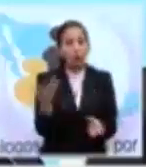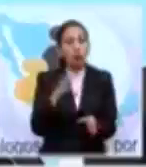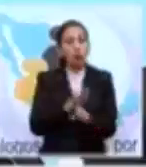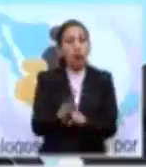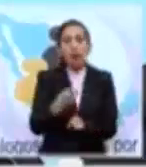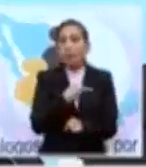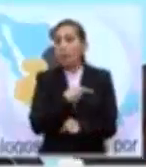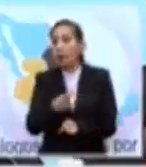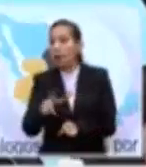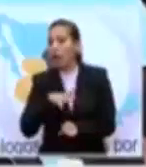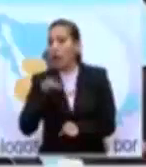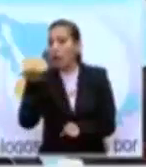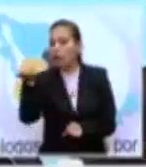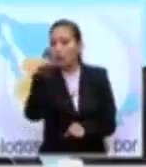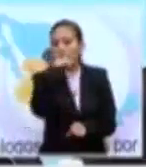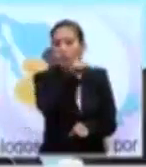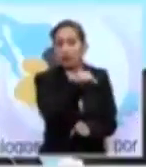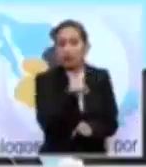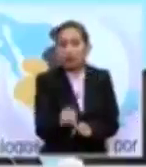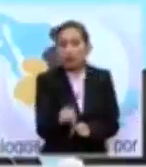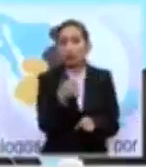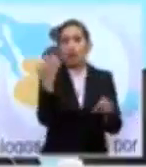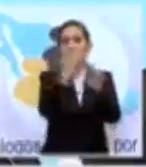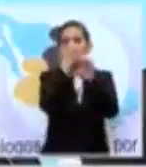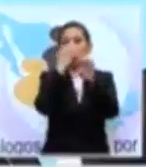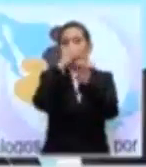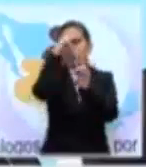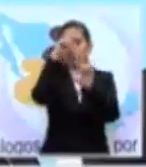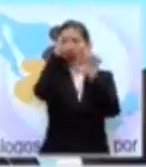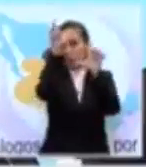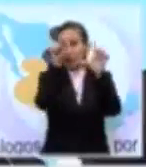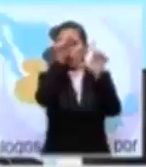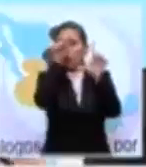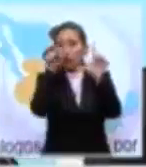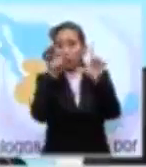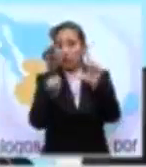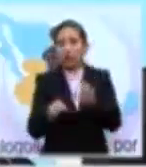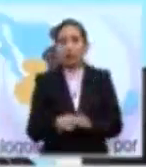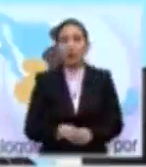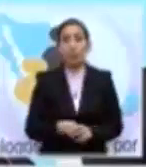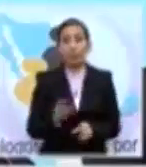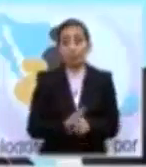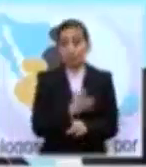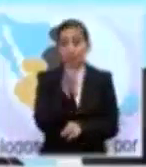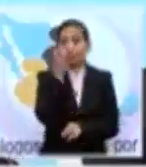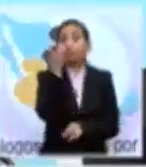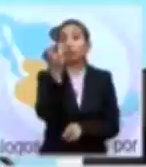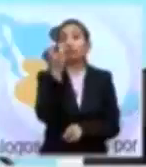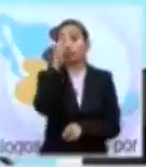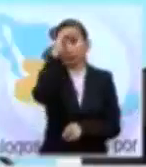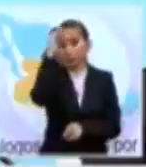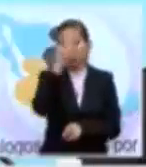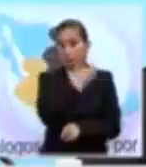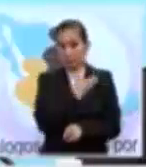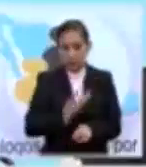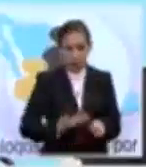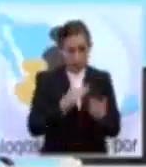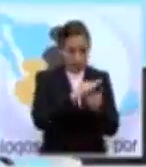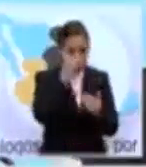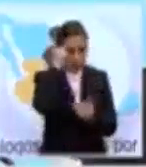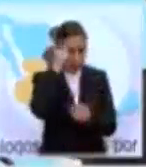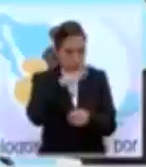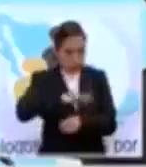de pobreza que tenga cada una de las entidades de la República. Por eso, señor presidente de la mesa